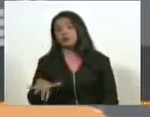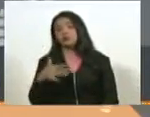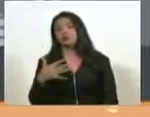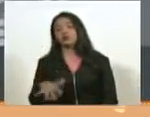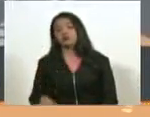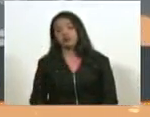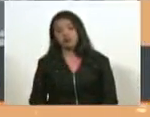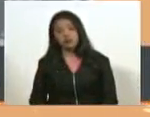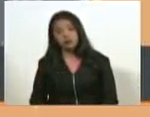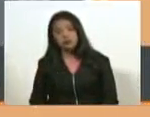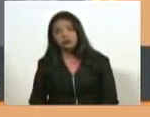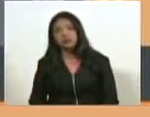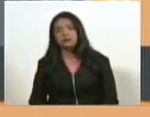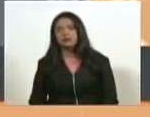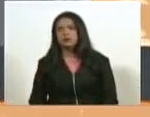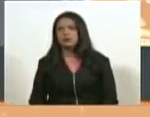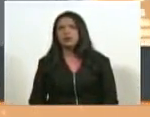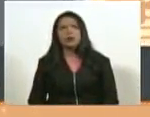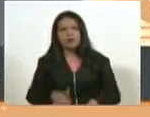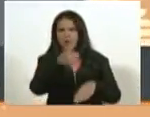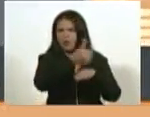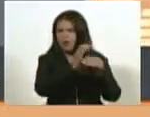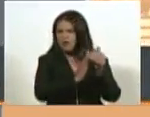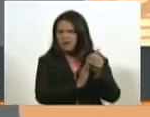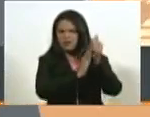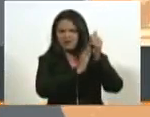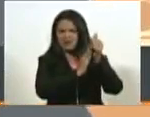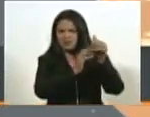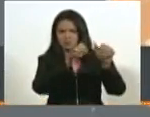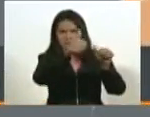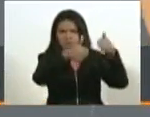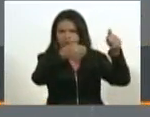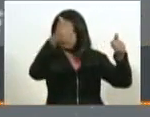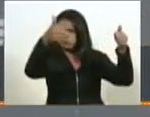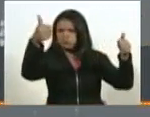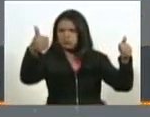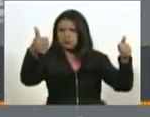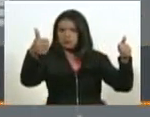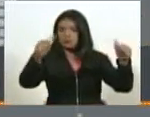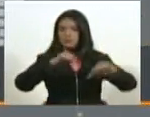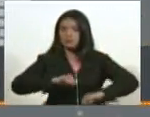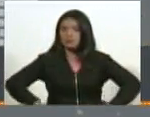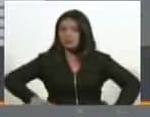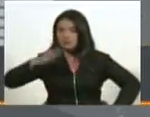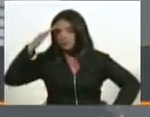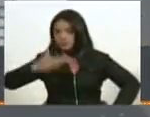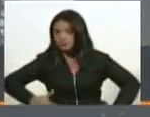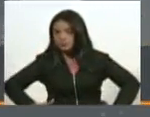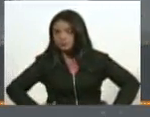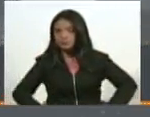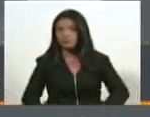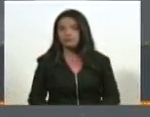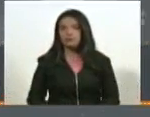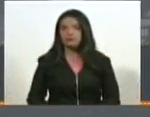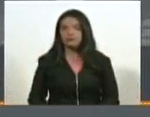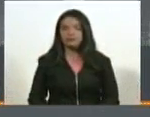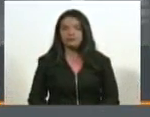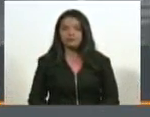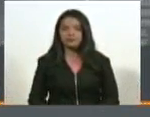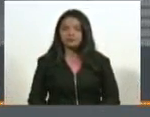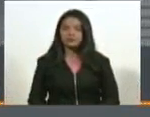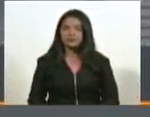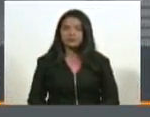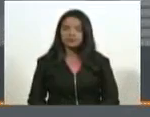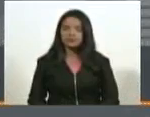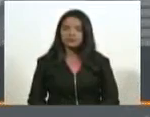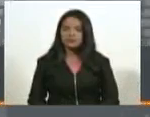se ha hecho desde las más altas autoridades de nuestra Fuerza Armada Nacional Bolivariana.